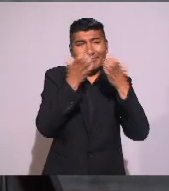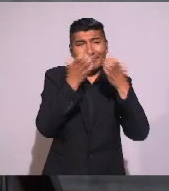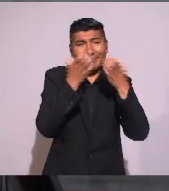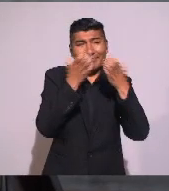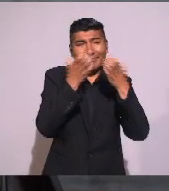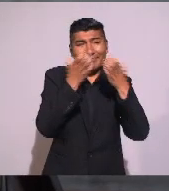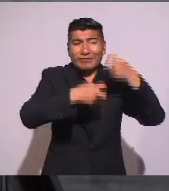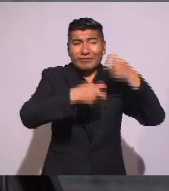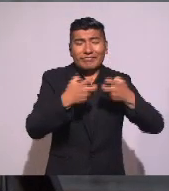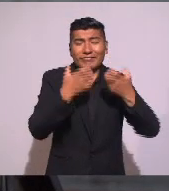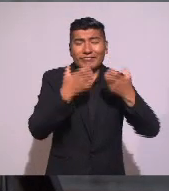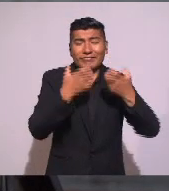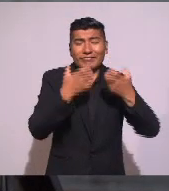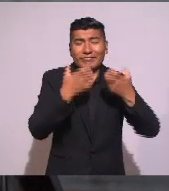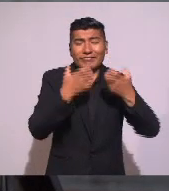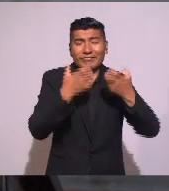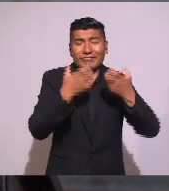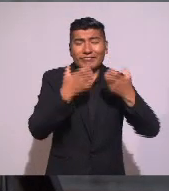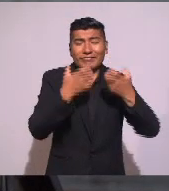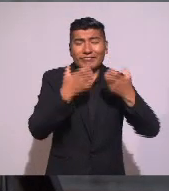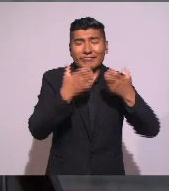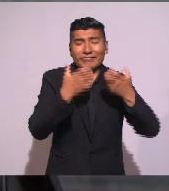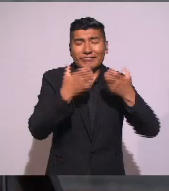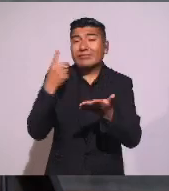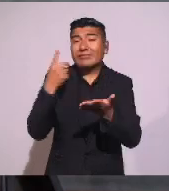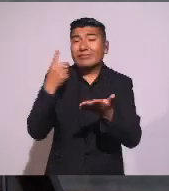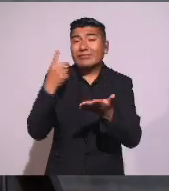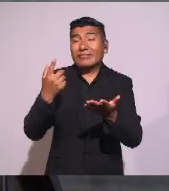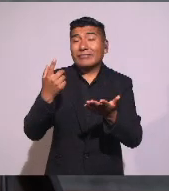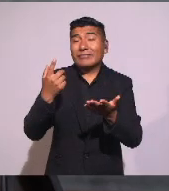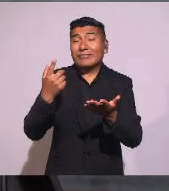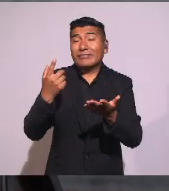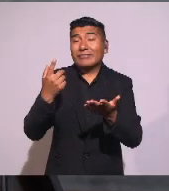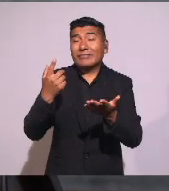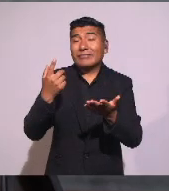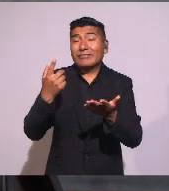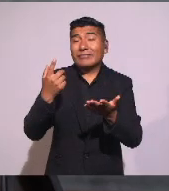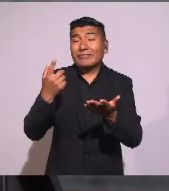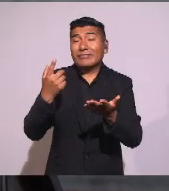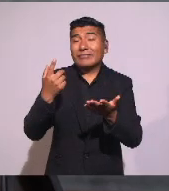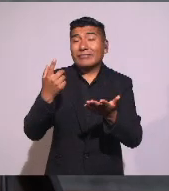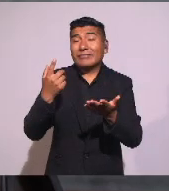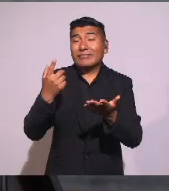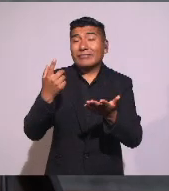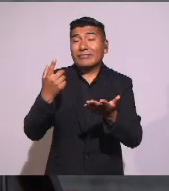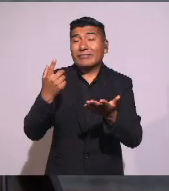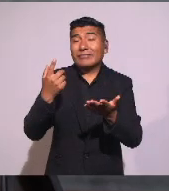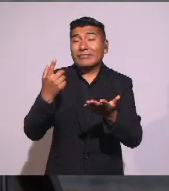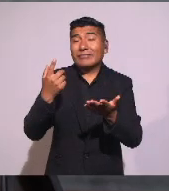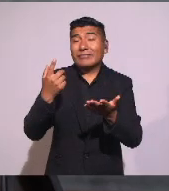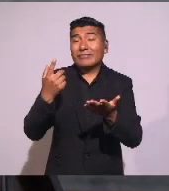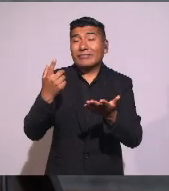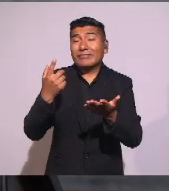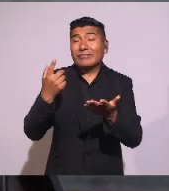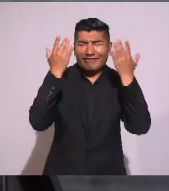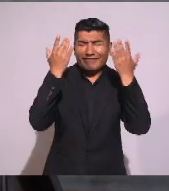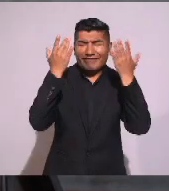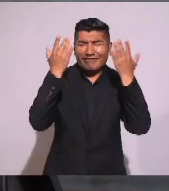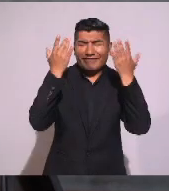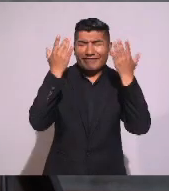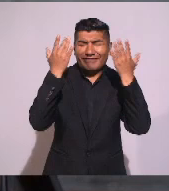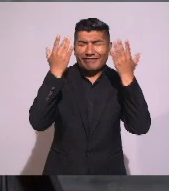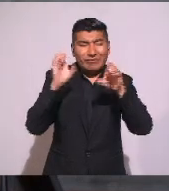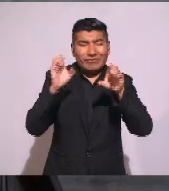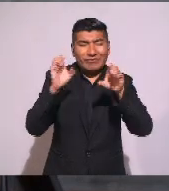problemas a veces también tapamos ojos y oídos a lo que nos rodea